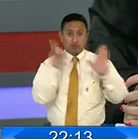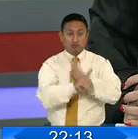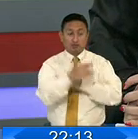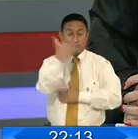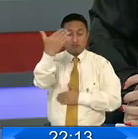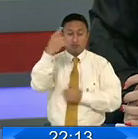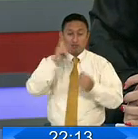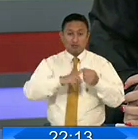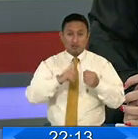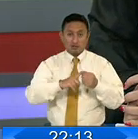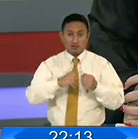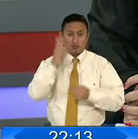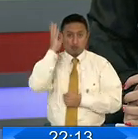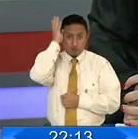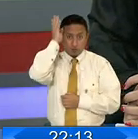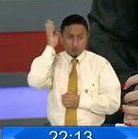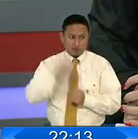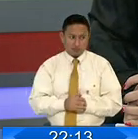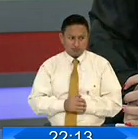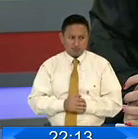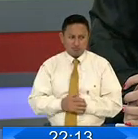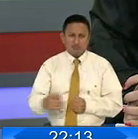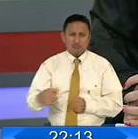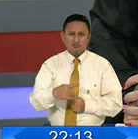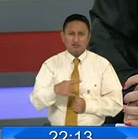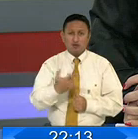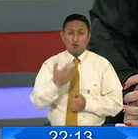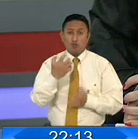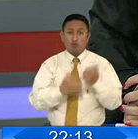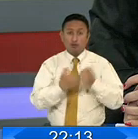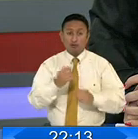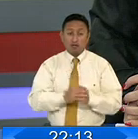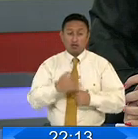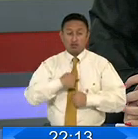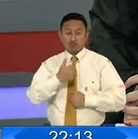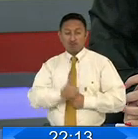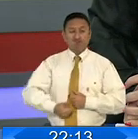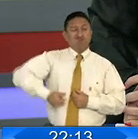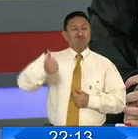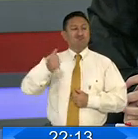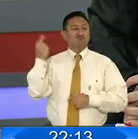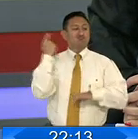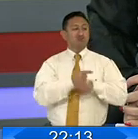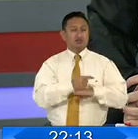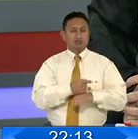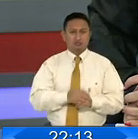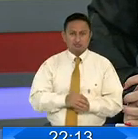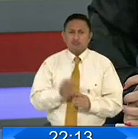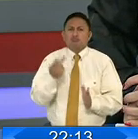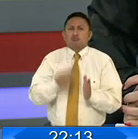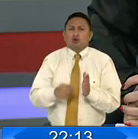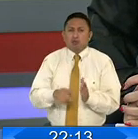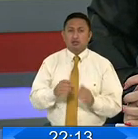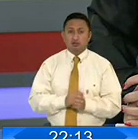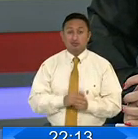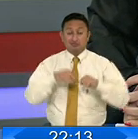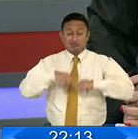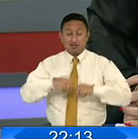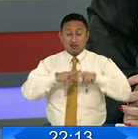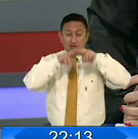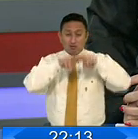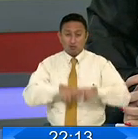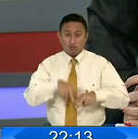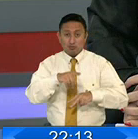alcalde de Quito, Jorge Yunda, por un presunto incidente de abuso de autoridad. Los hechos habrían ocurrido durante una inspección